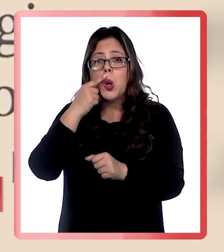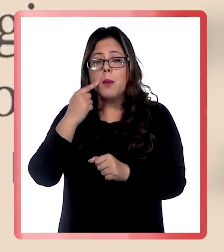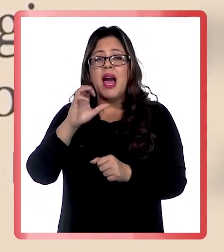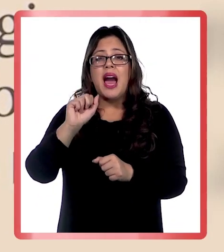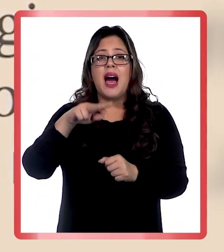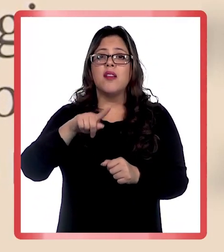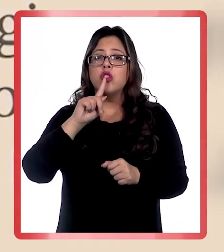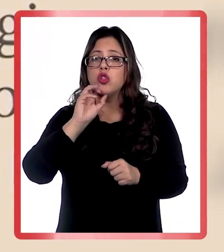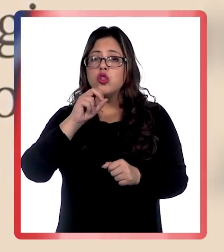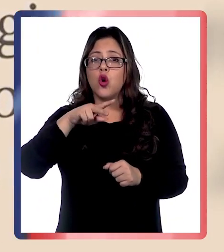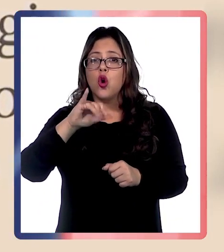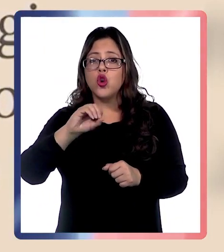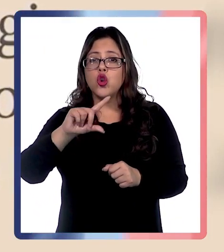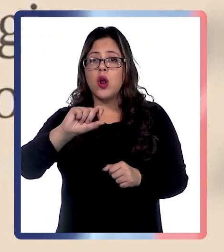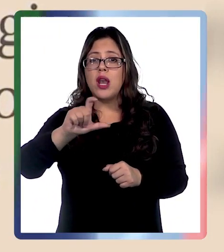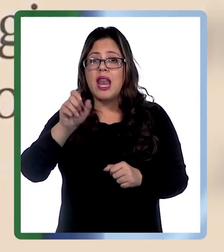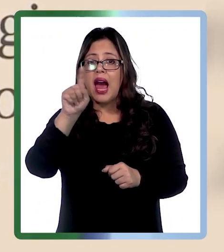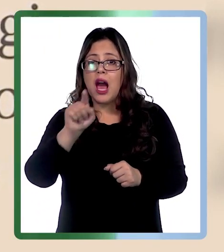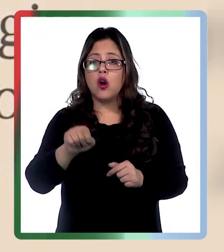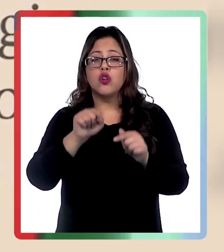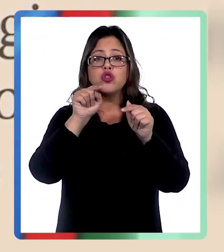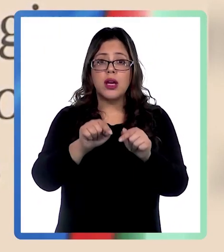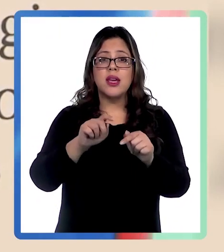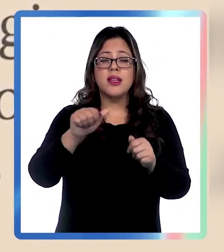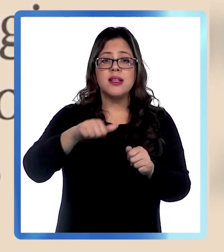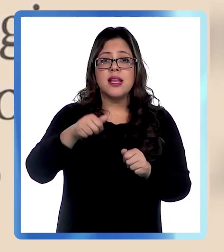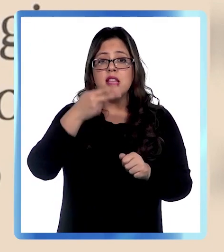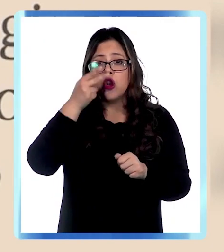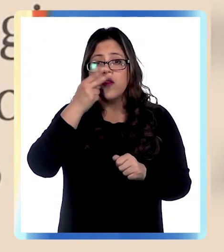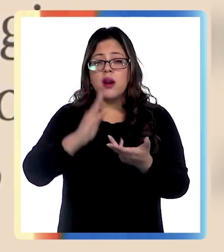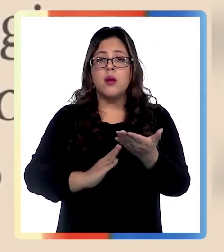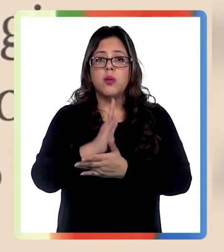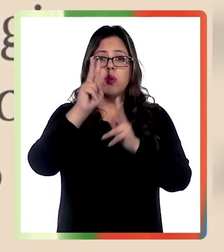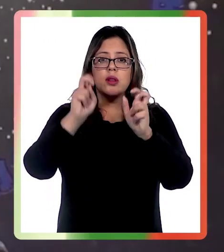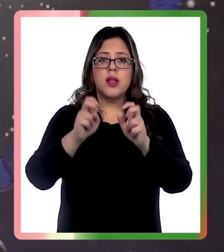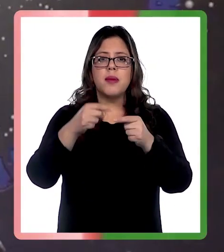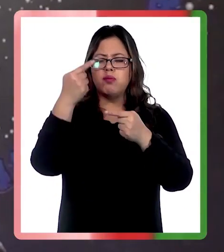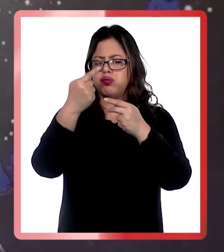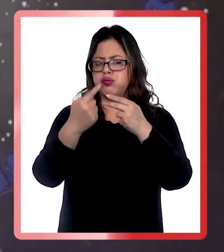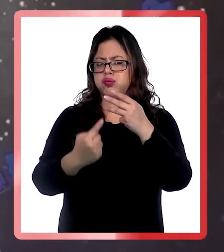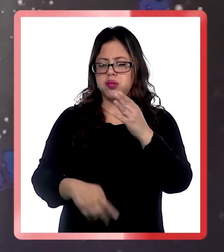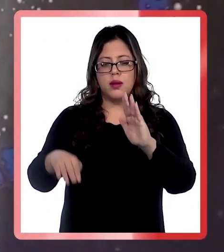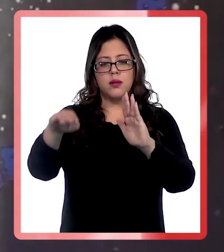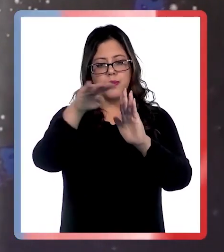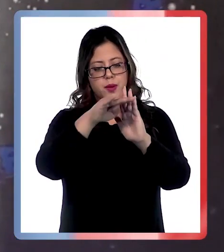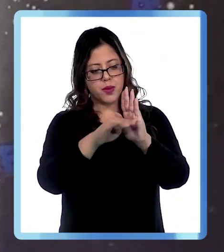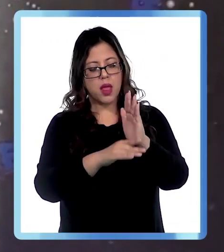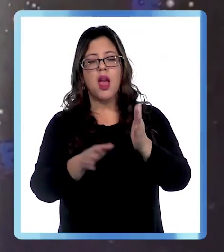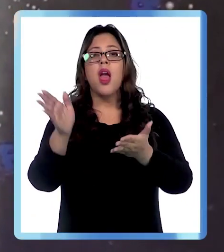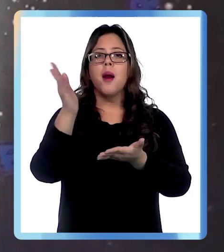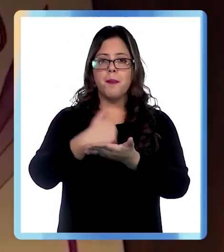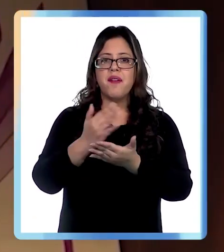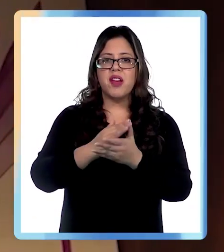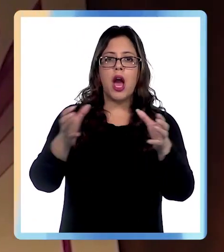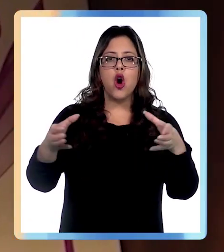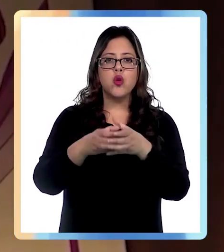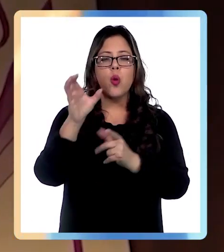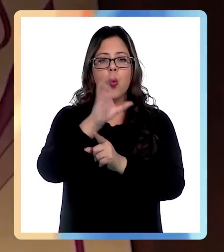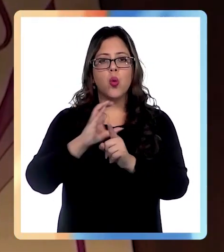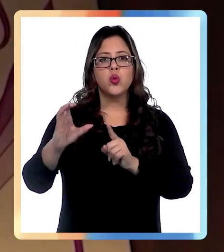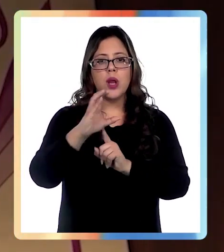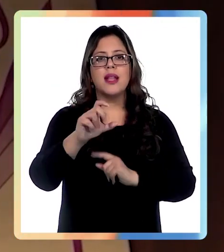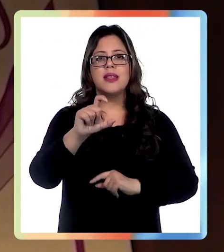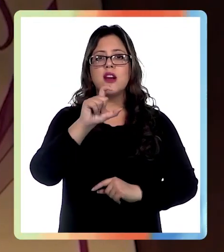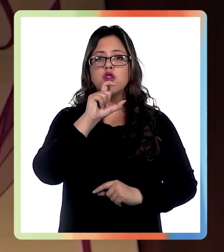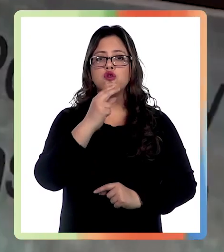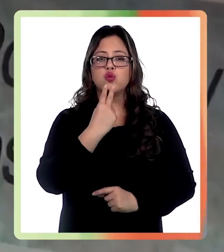misericordias de autoría del escritor y poeta linarense Antonio lagos comenzará este jueves 16 de noviembre el desarrollo de